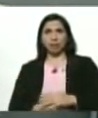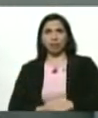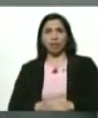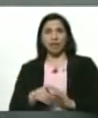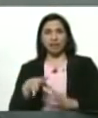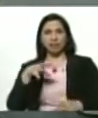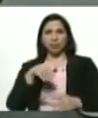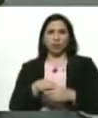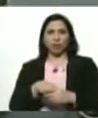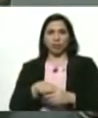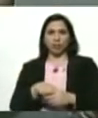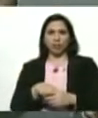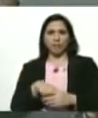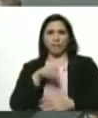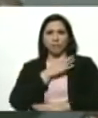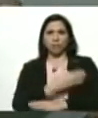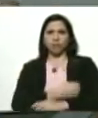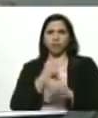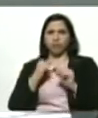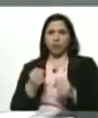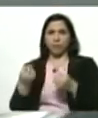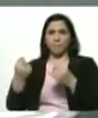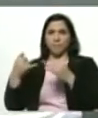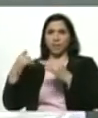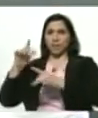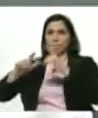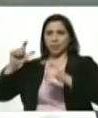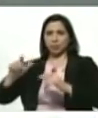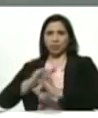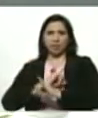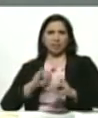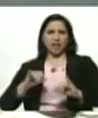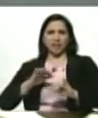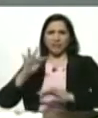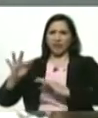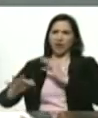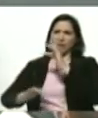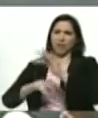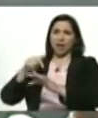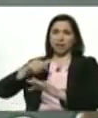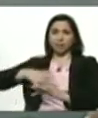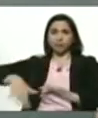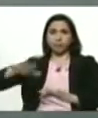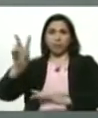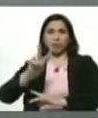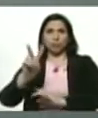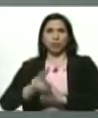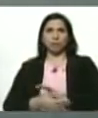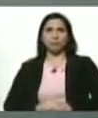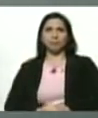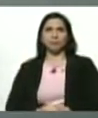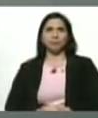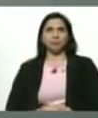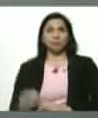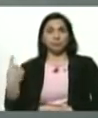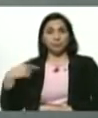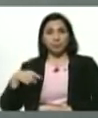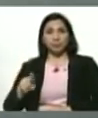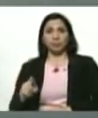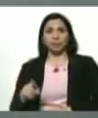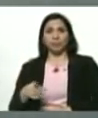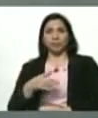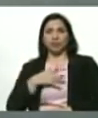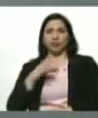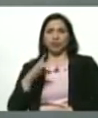radical miles de miles de casos estuviéramos contaminados contagiados y tuviéramos el